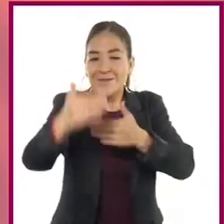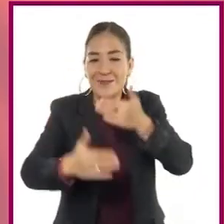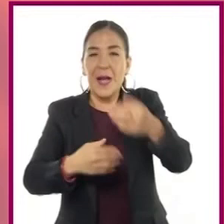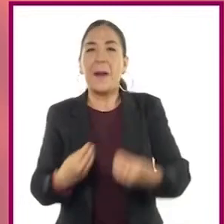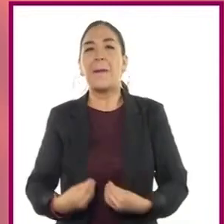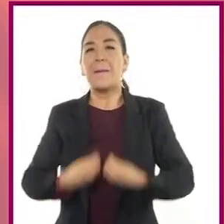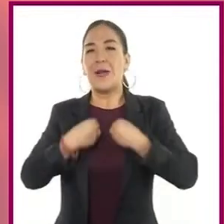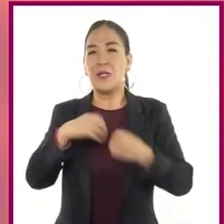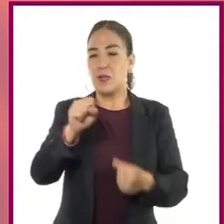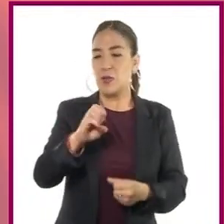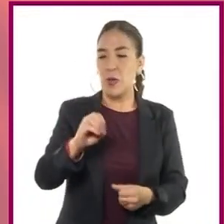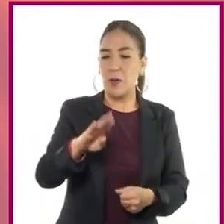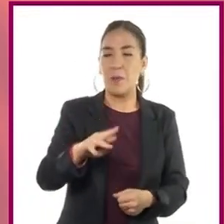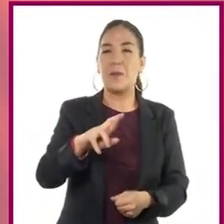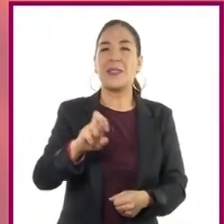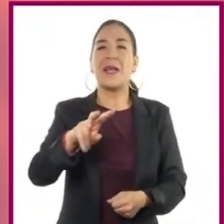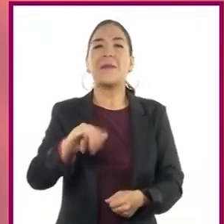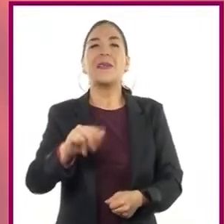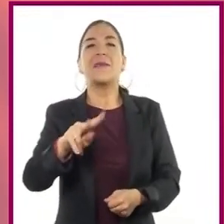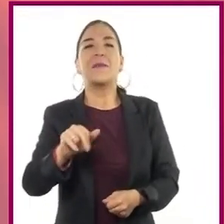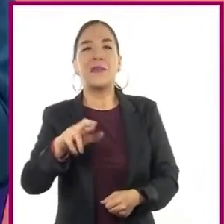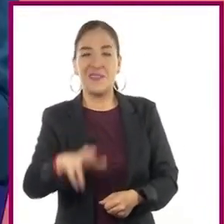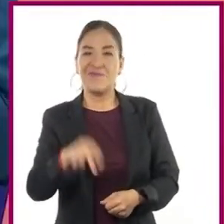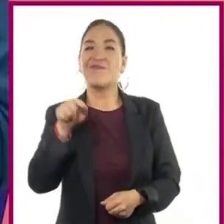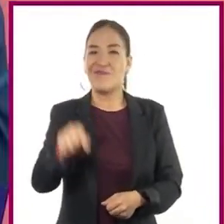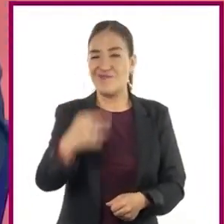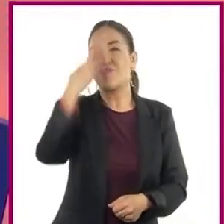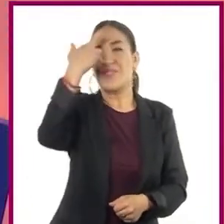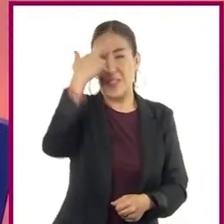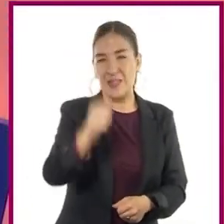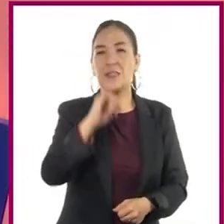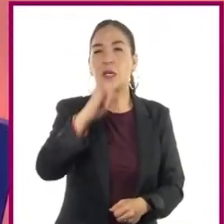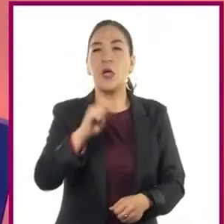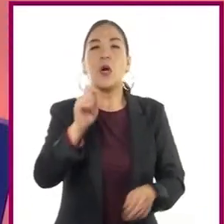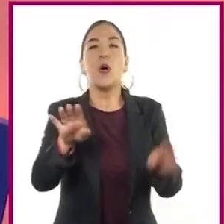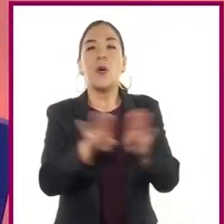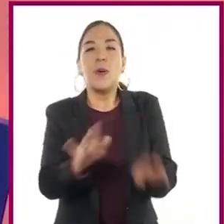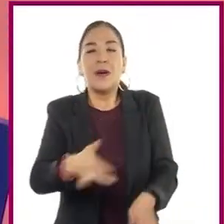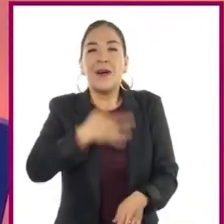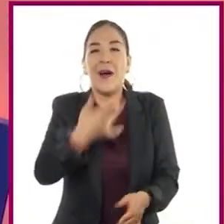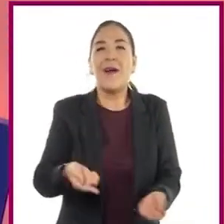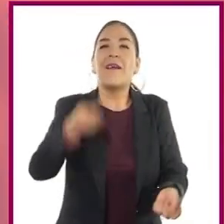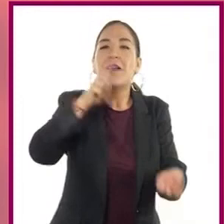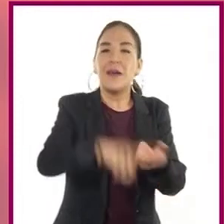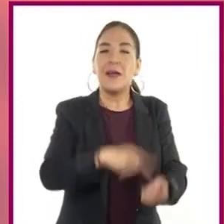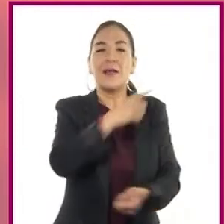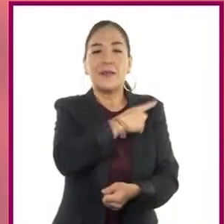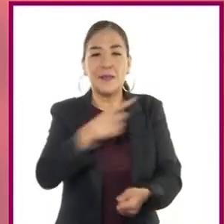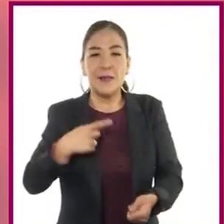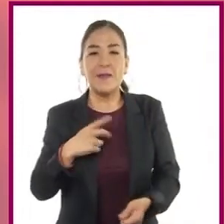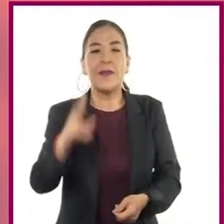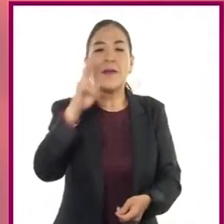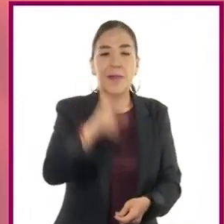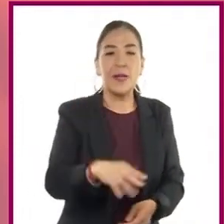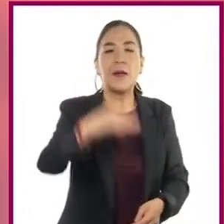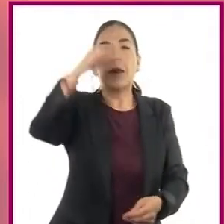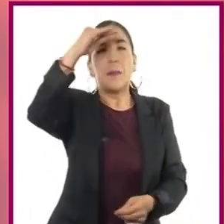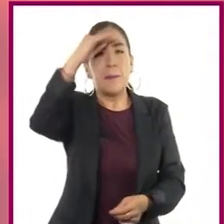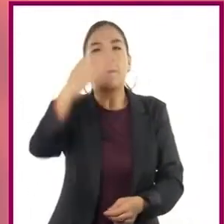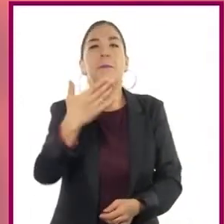frase está llena de razón. Cada momento de nuestra apreciada existencia lo tenemos que vivir